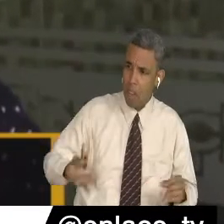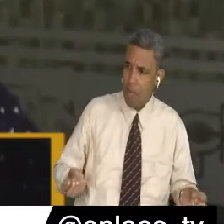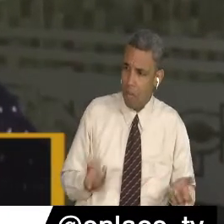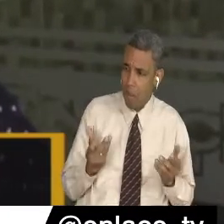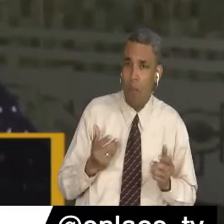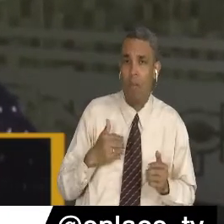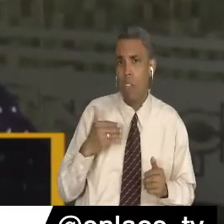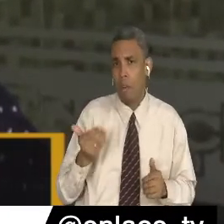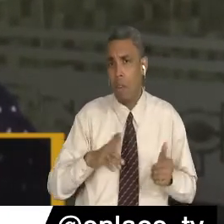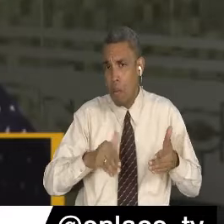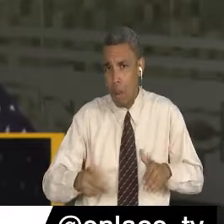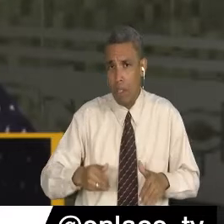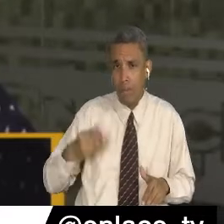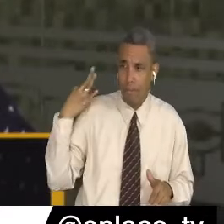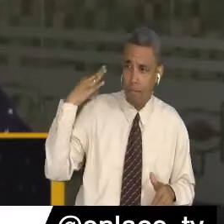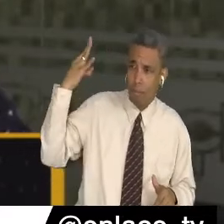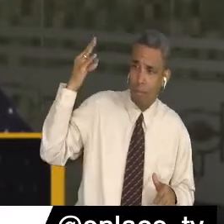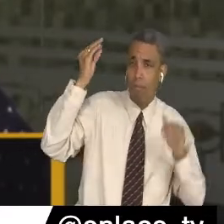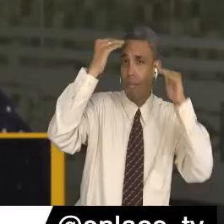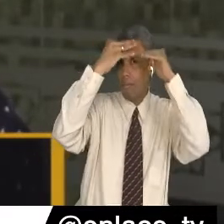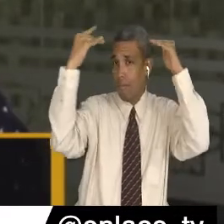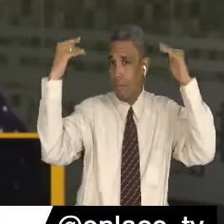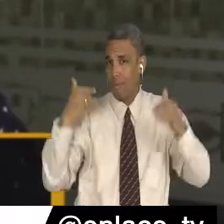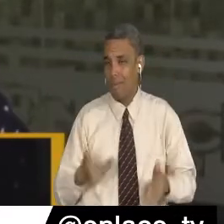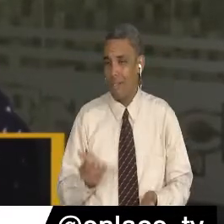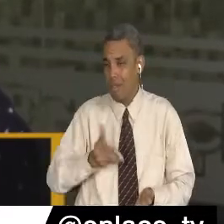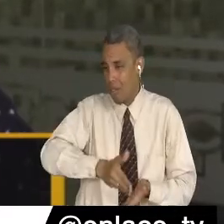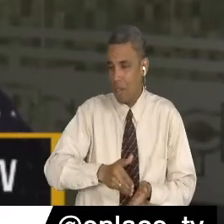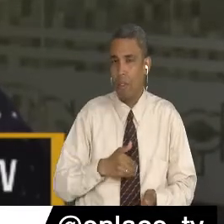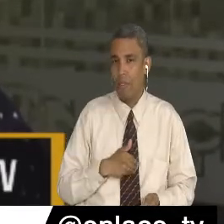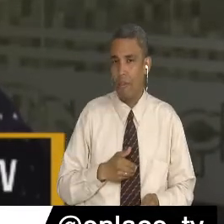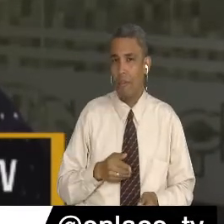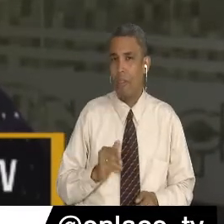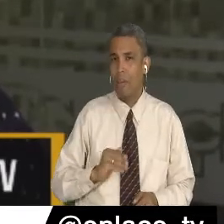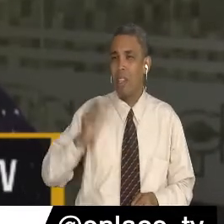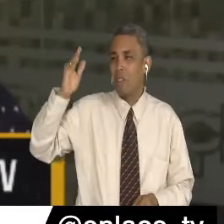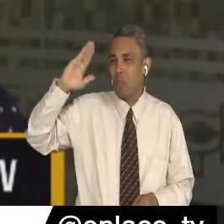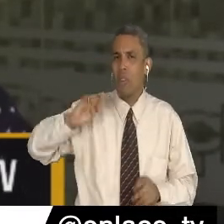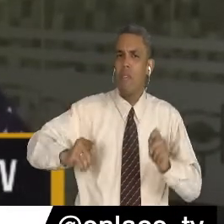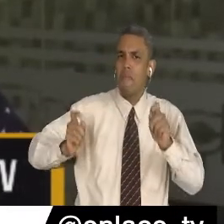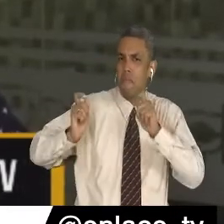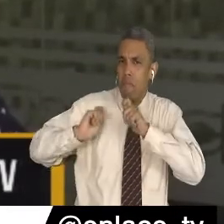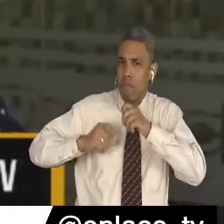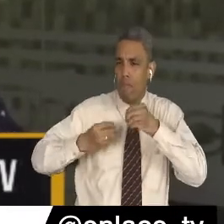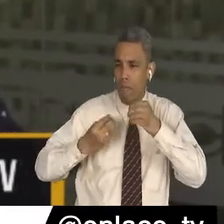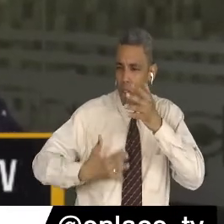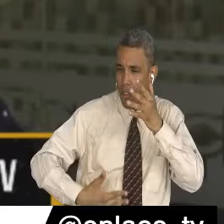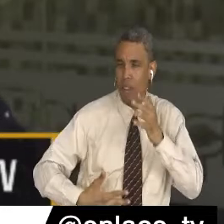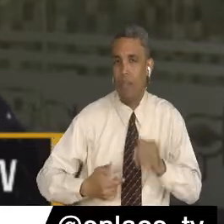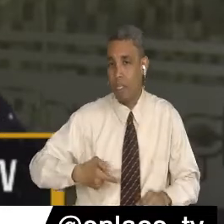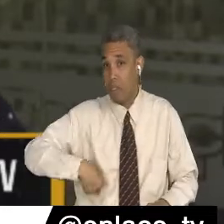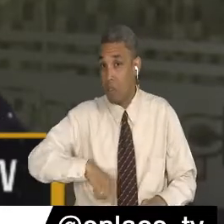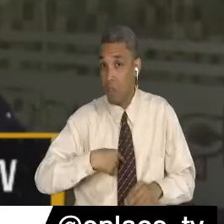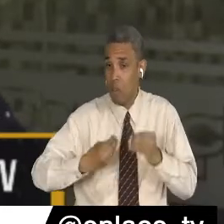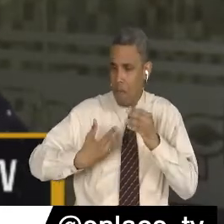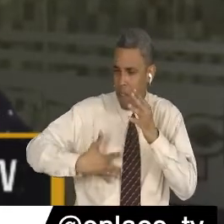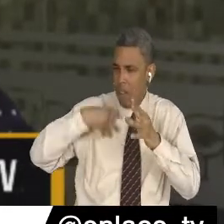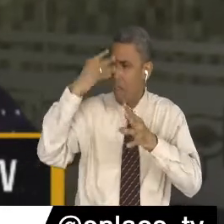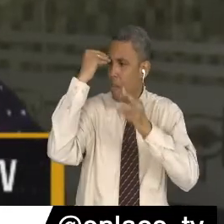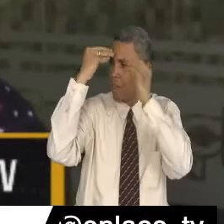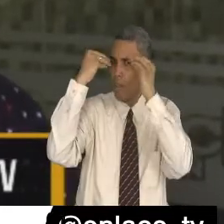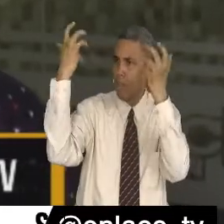un proceso de prueba, pero que al mismo tiempo Dios nos ha repartido dones, talentos, y que es necesario que nosotros los multipliquemos para